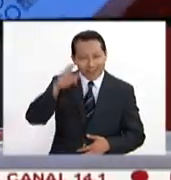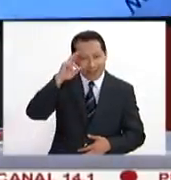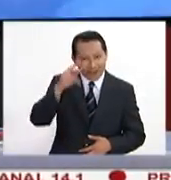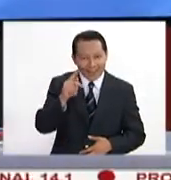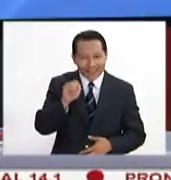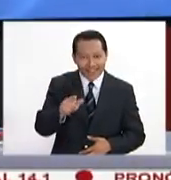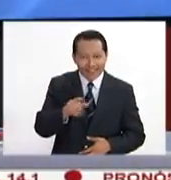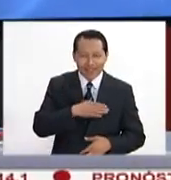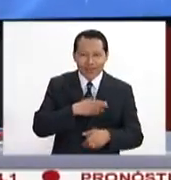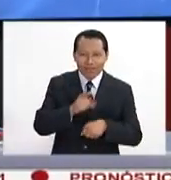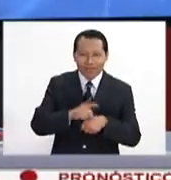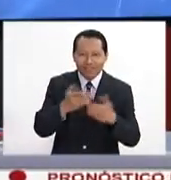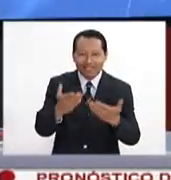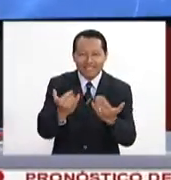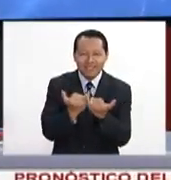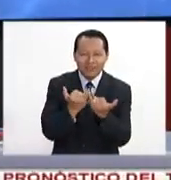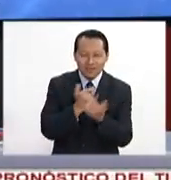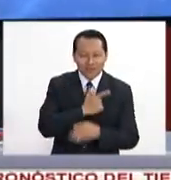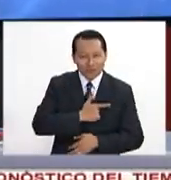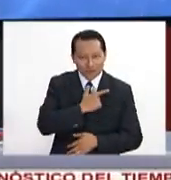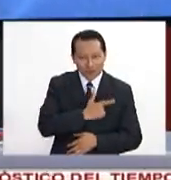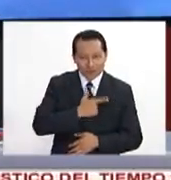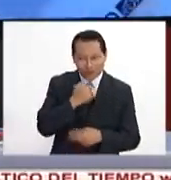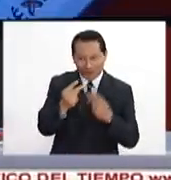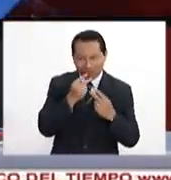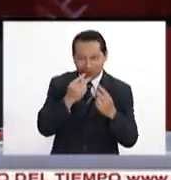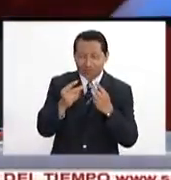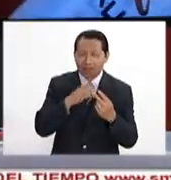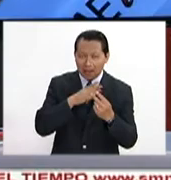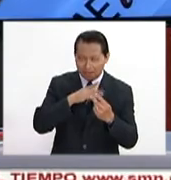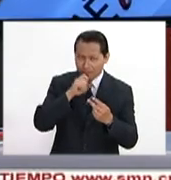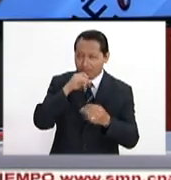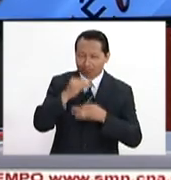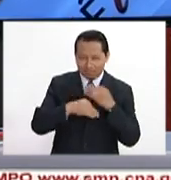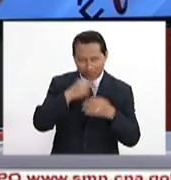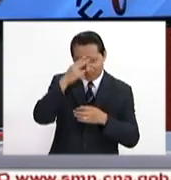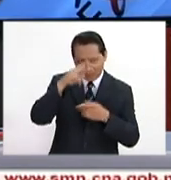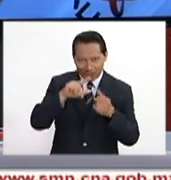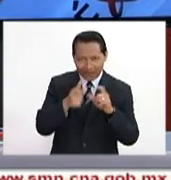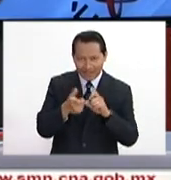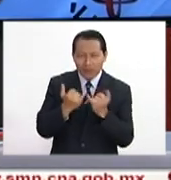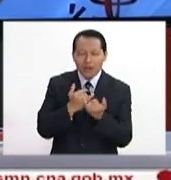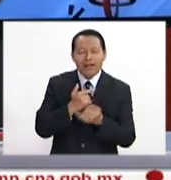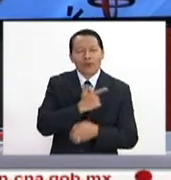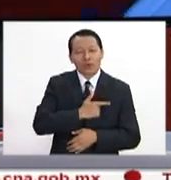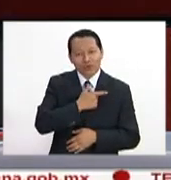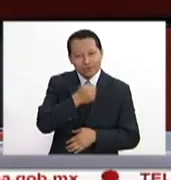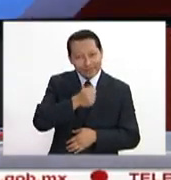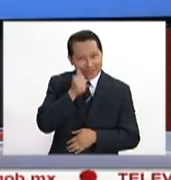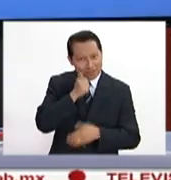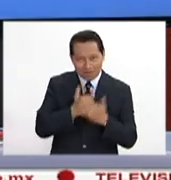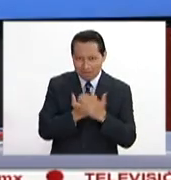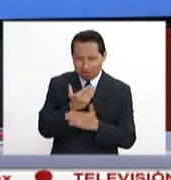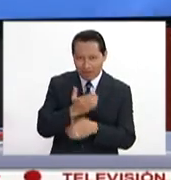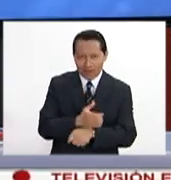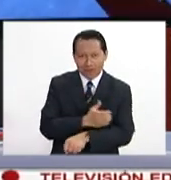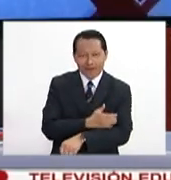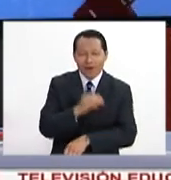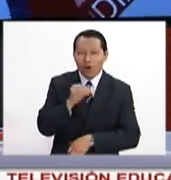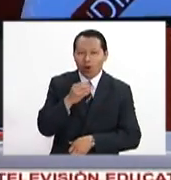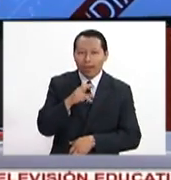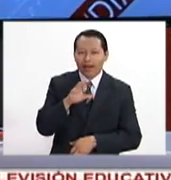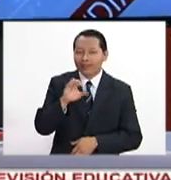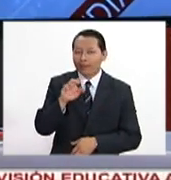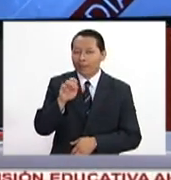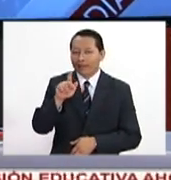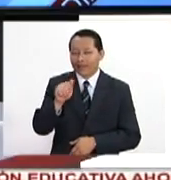Hola, ¿qué tal? Muy buenos días. Qué gusto que nos acompañen en una edición más de México al Día. Saludo con gusto, como cada mañana, a mi compañero Omar